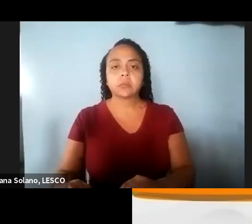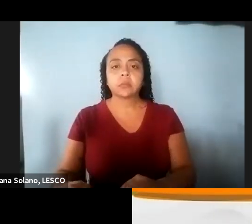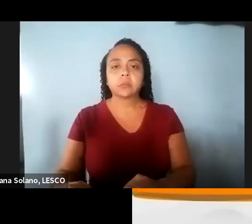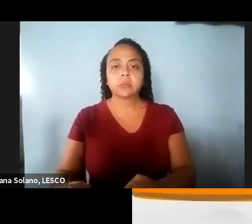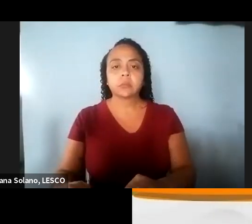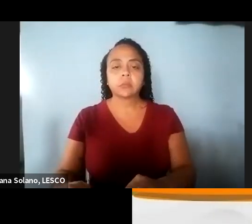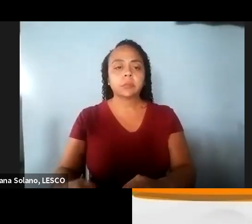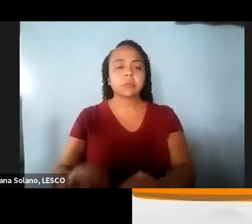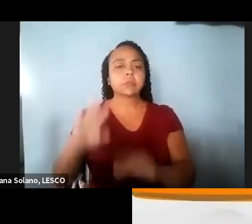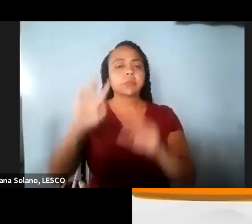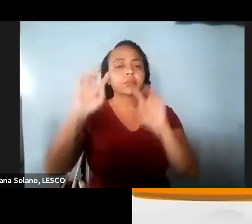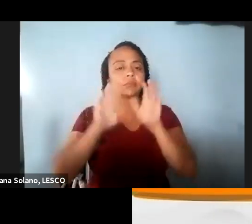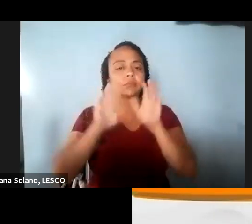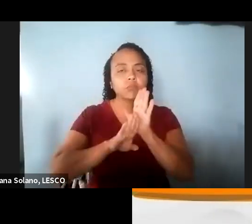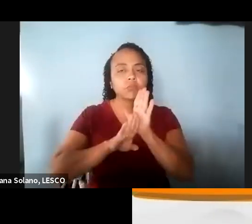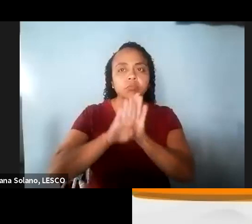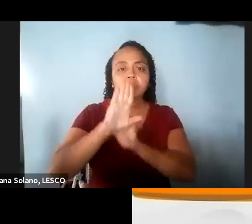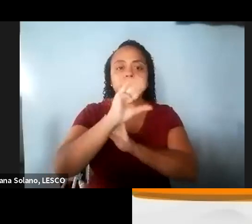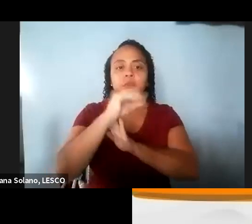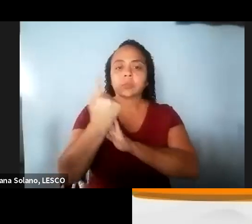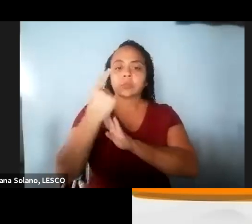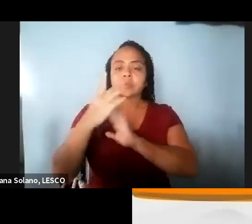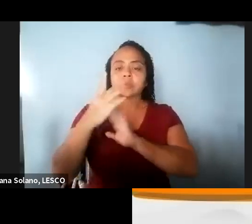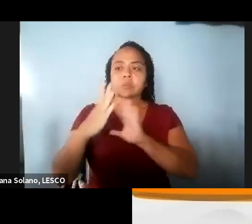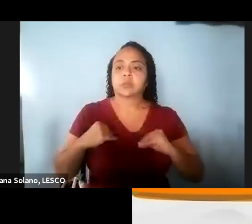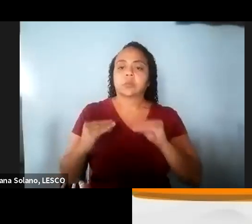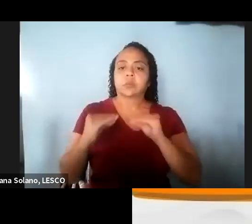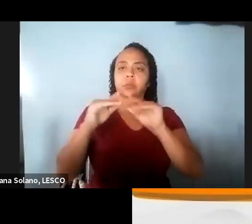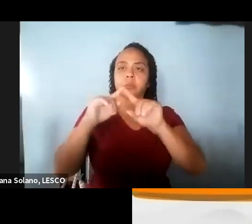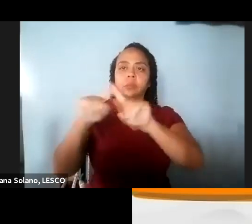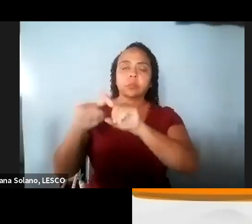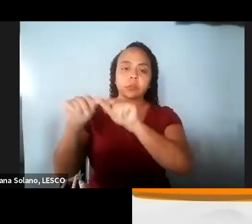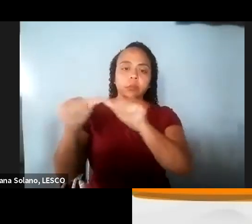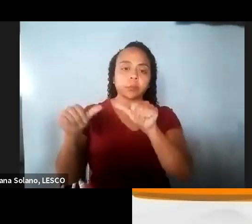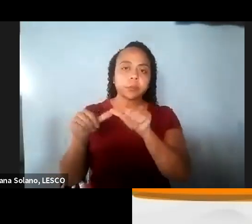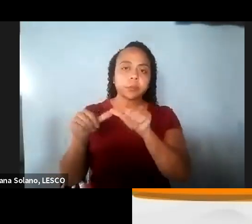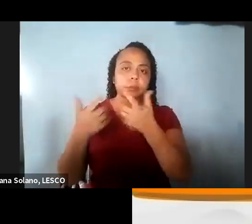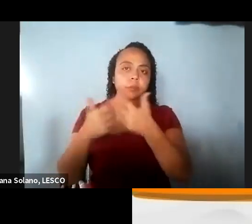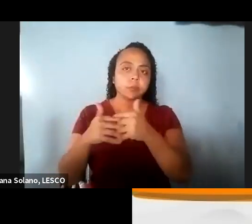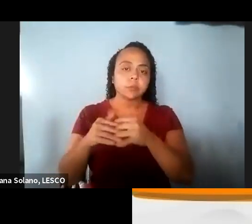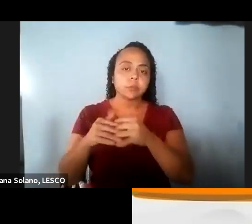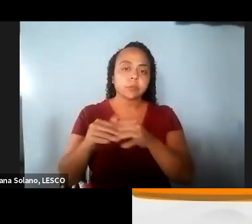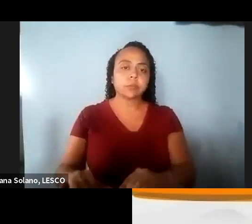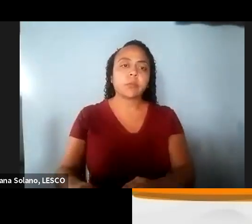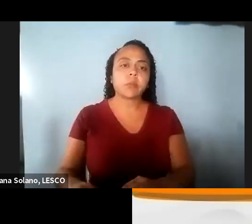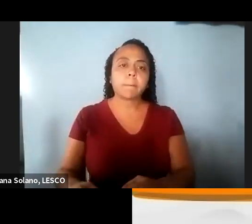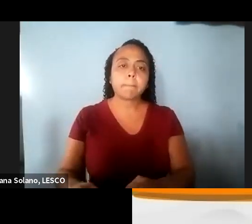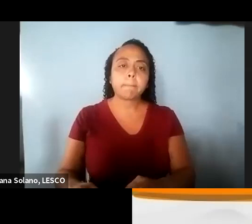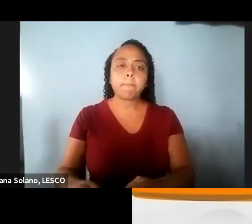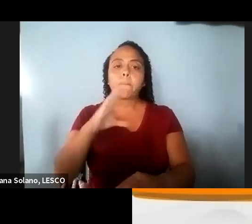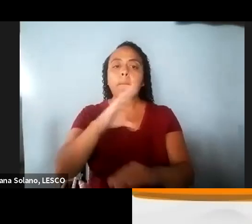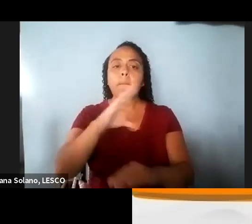constante crecimiento y que cada vez se va adoptando más entre los diferentes sectores empresariales y sobre todo ante esta